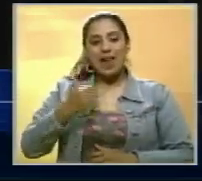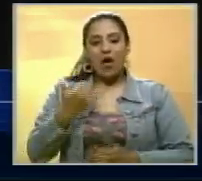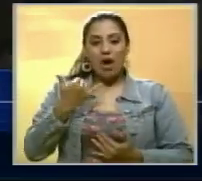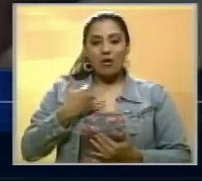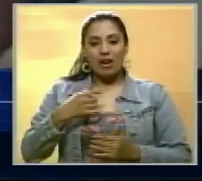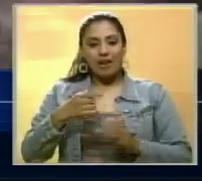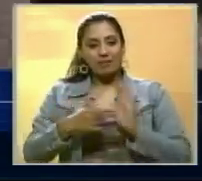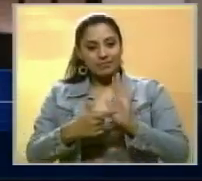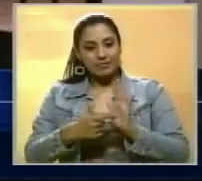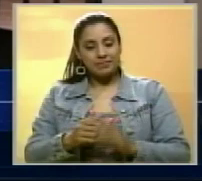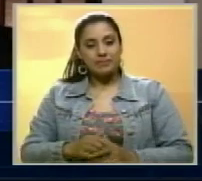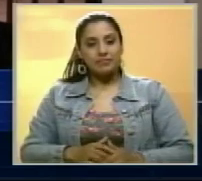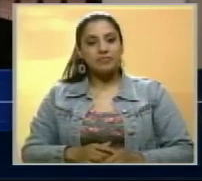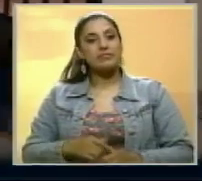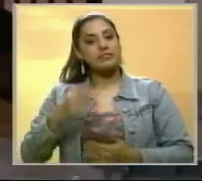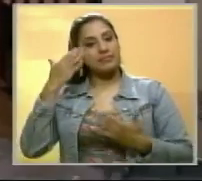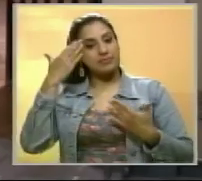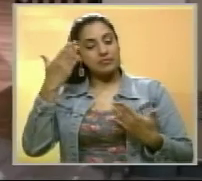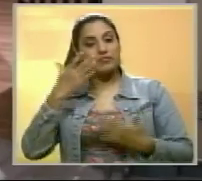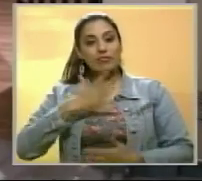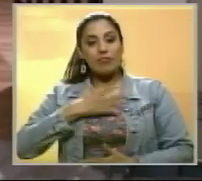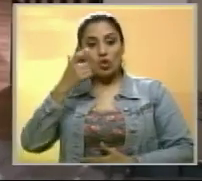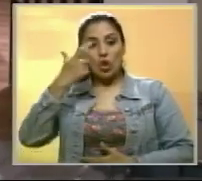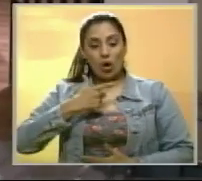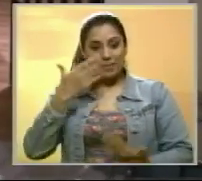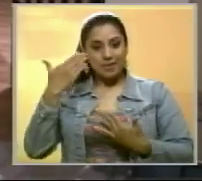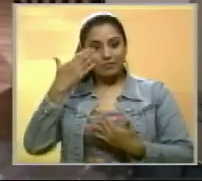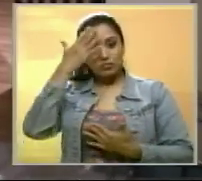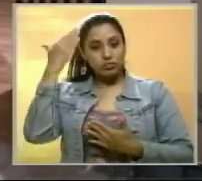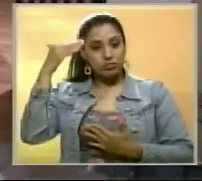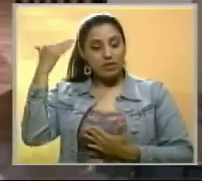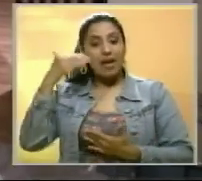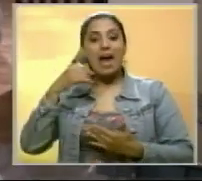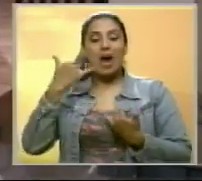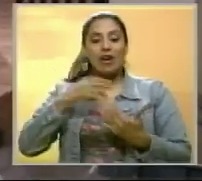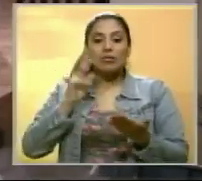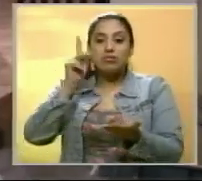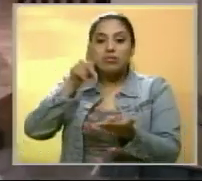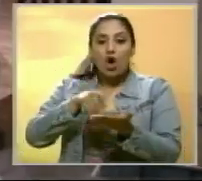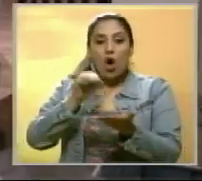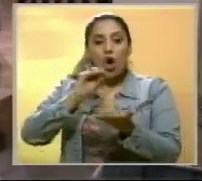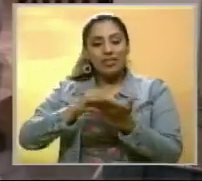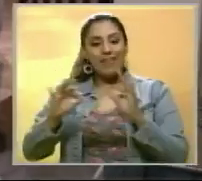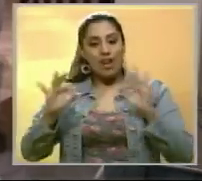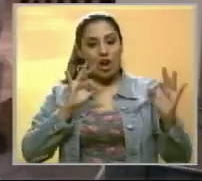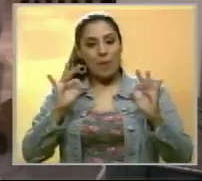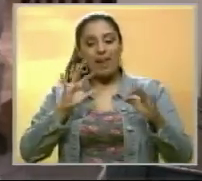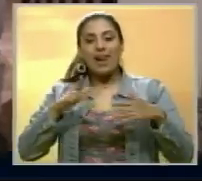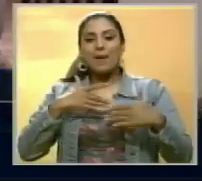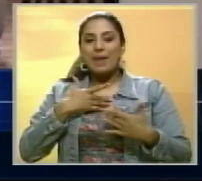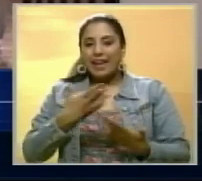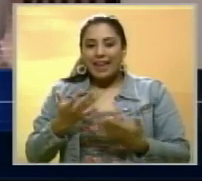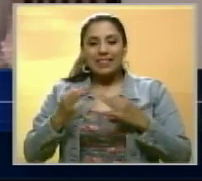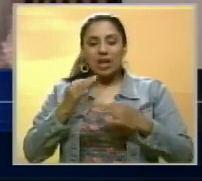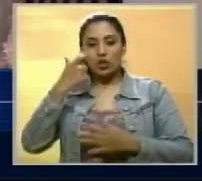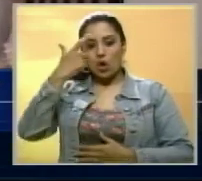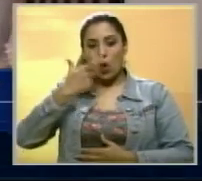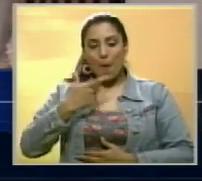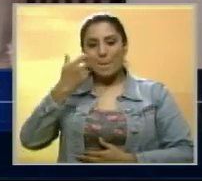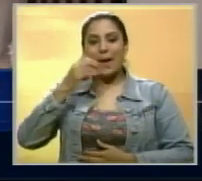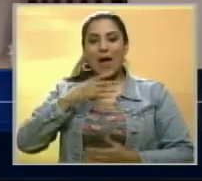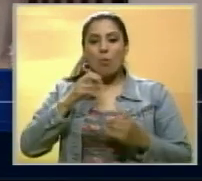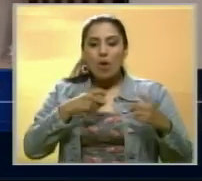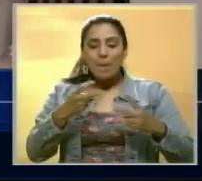importantes de la trama. Hola, soy Simón Pestana y regreso a las telenovelas para interpretar a Heriberto Madroño en